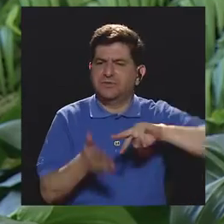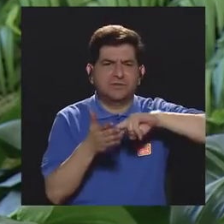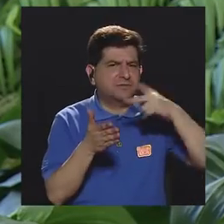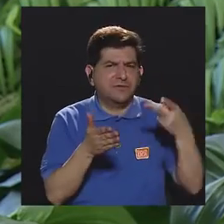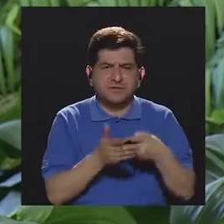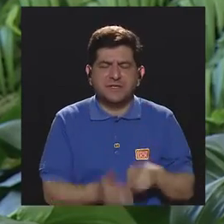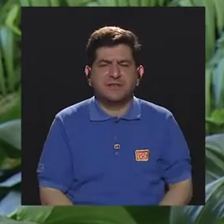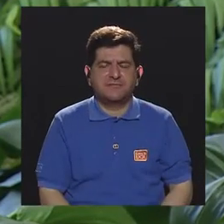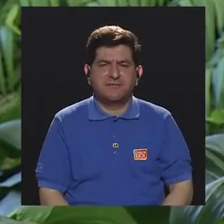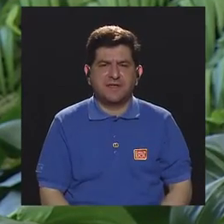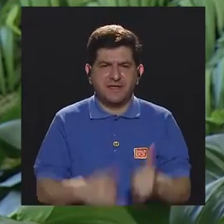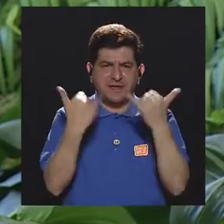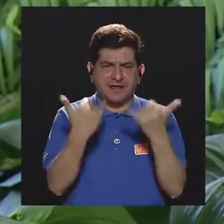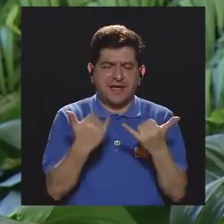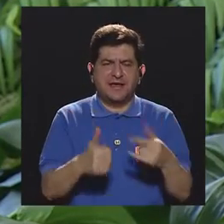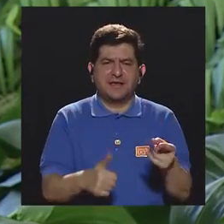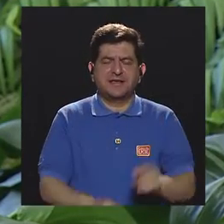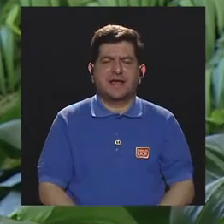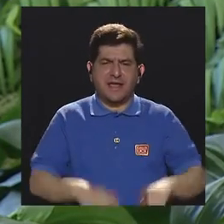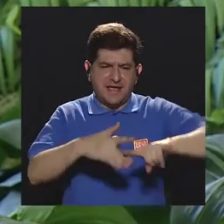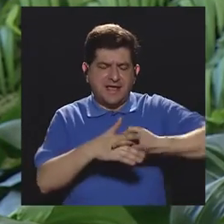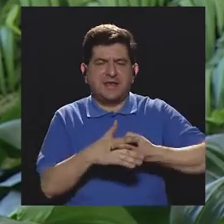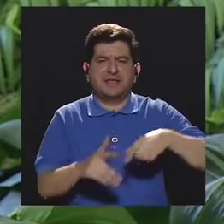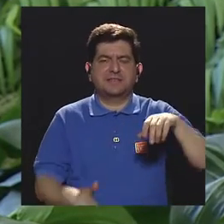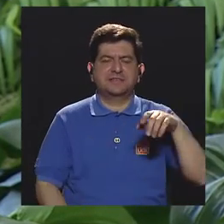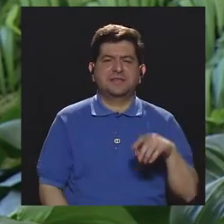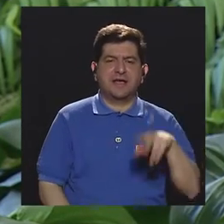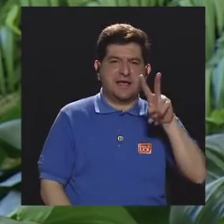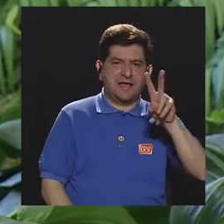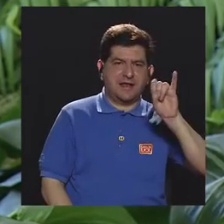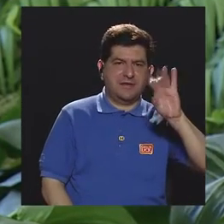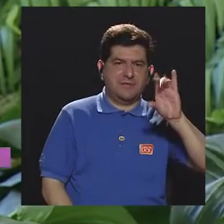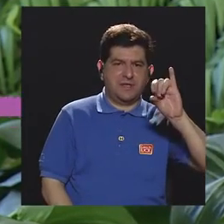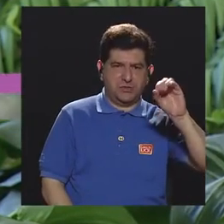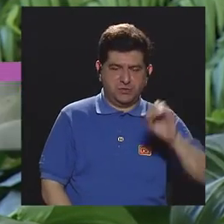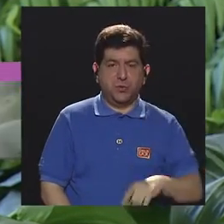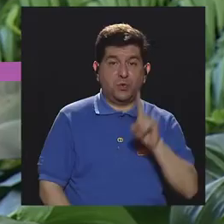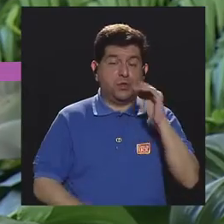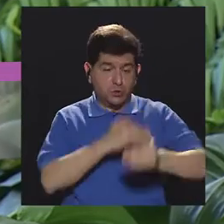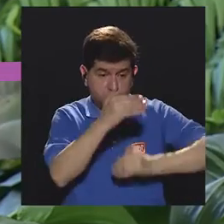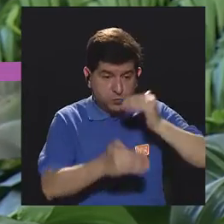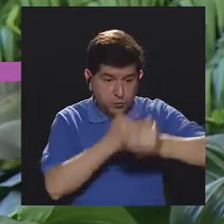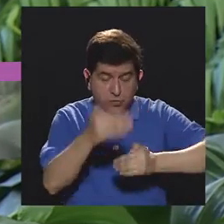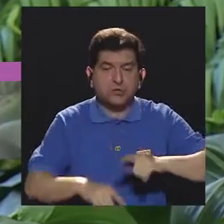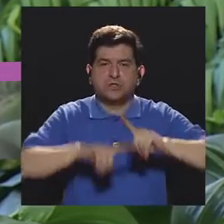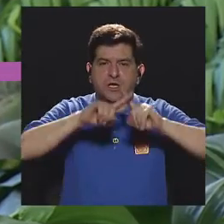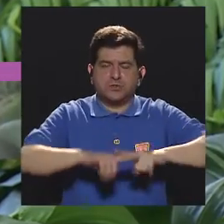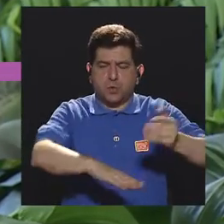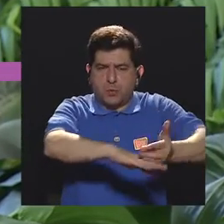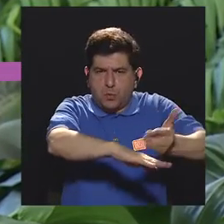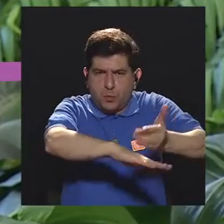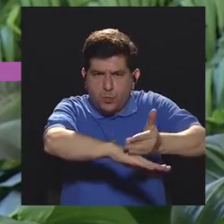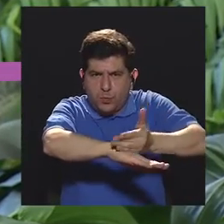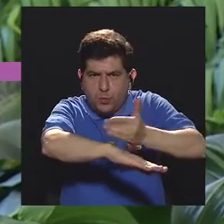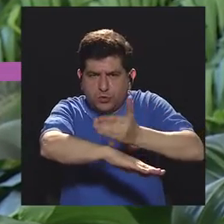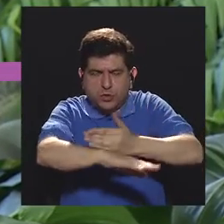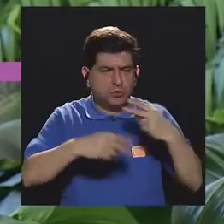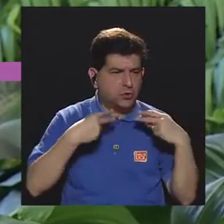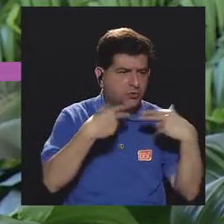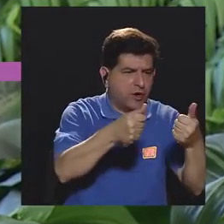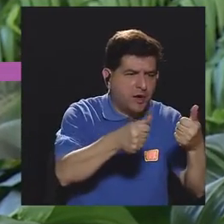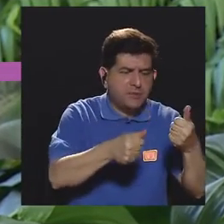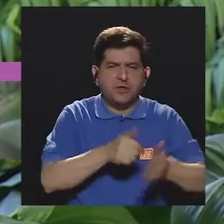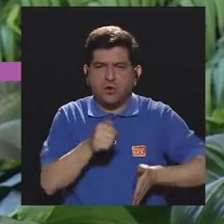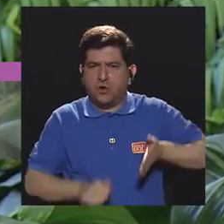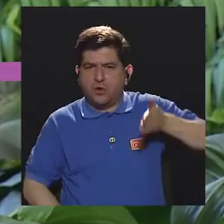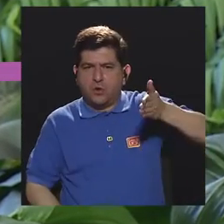que inicia desde un primer día, tiene un proceso, y dependiendo el avance de ese proceso, más